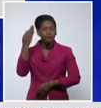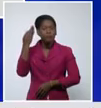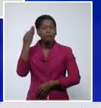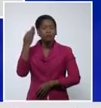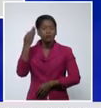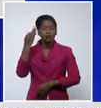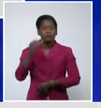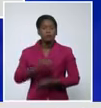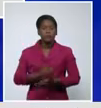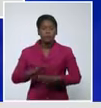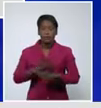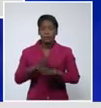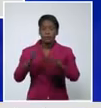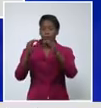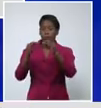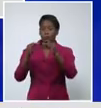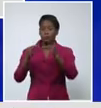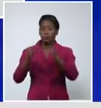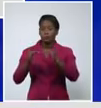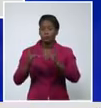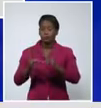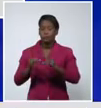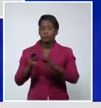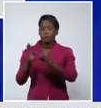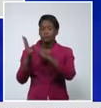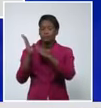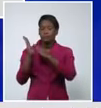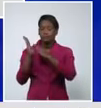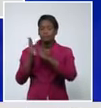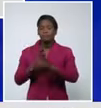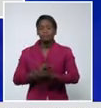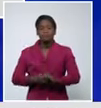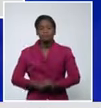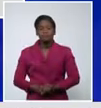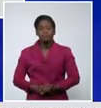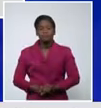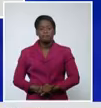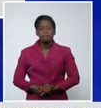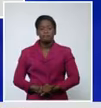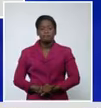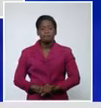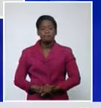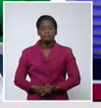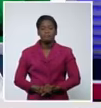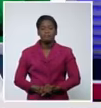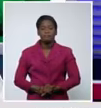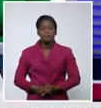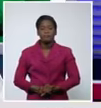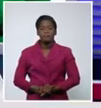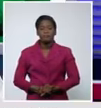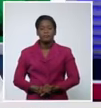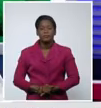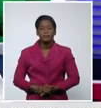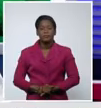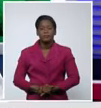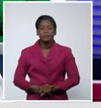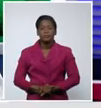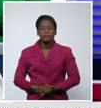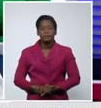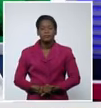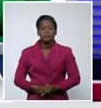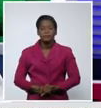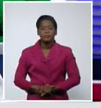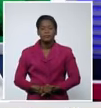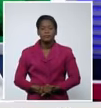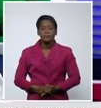Checa y Polonia. Esos son los países que aportan el mayor número de fallecidos en las últimas